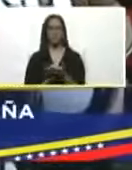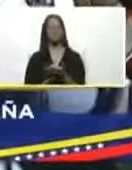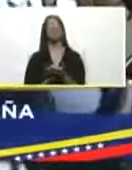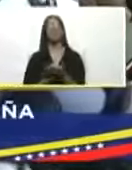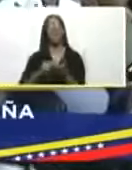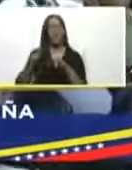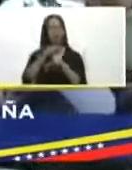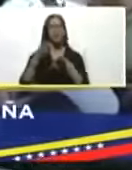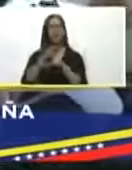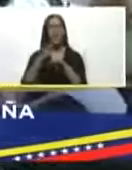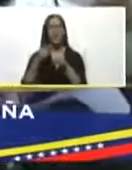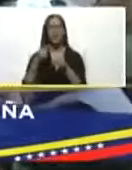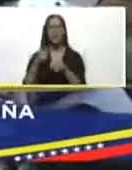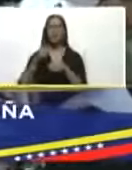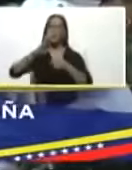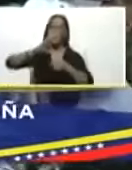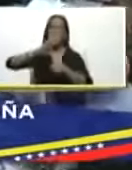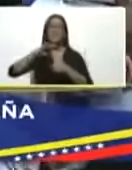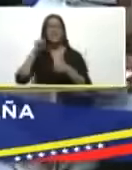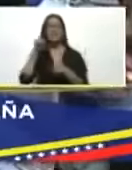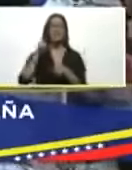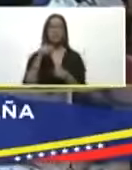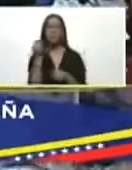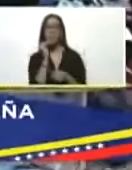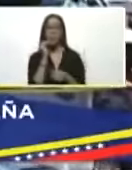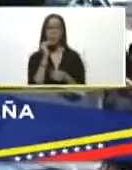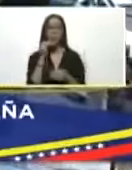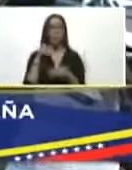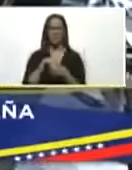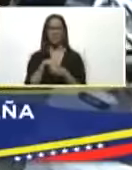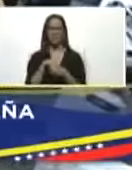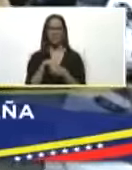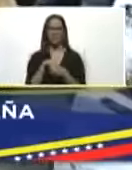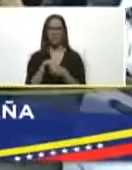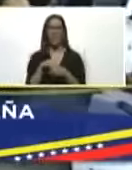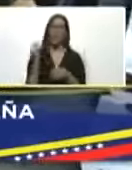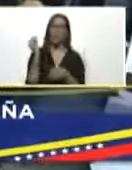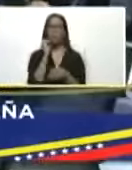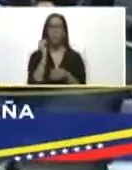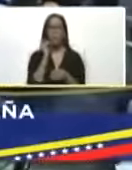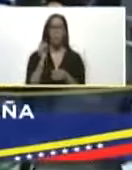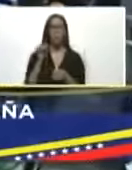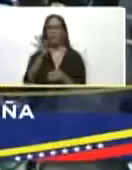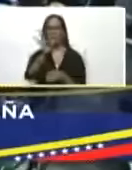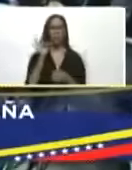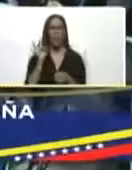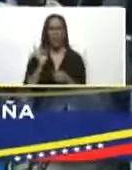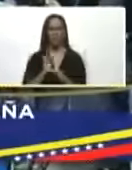al gobierno gringo y a sus patarucos internos, al pataruco que pongan.